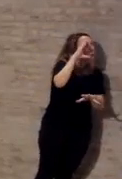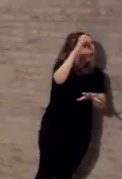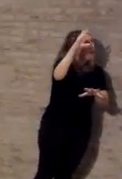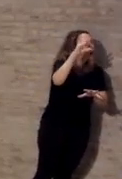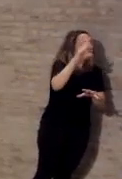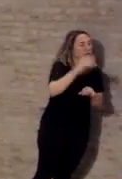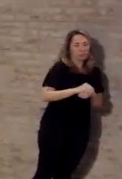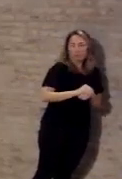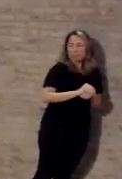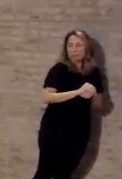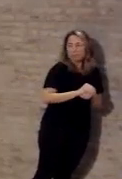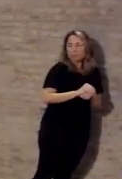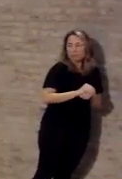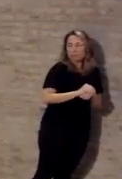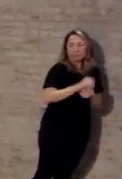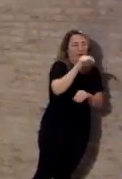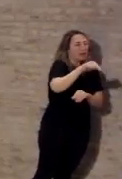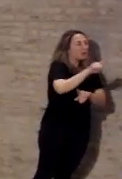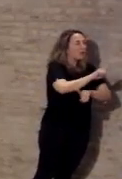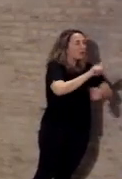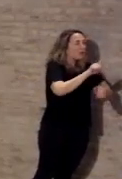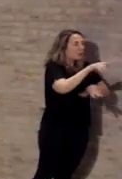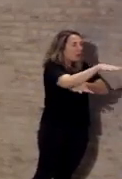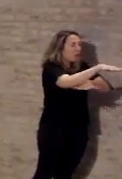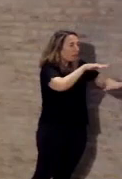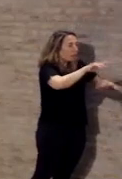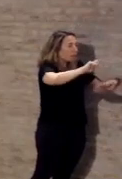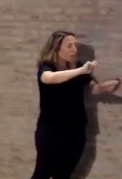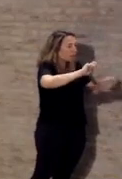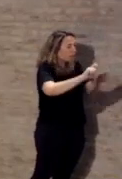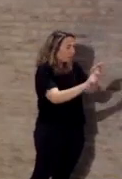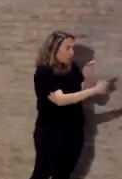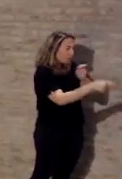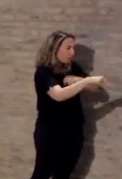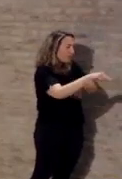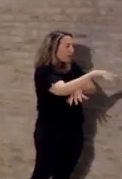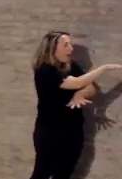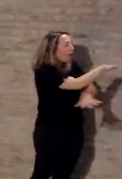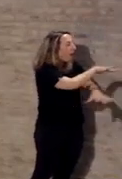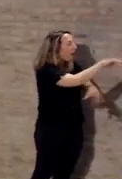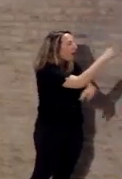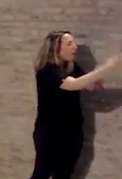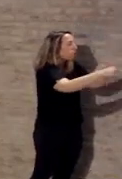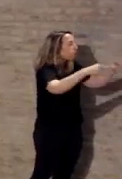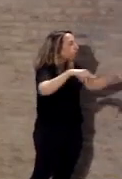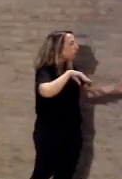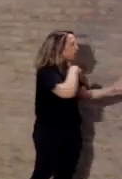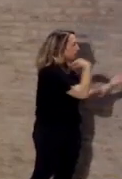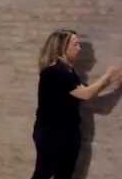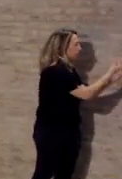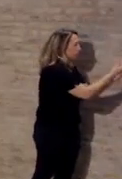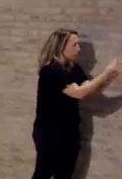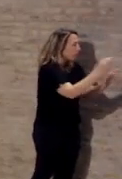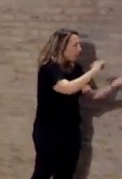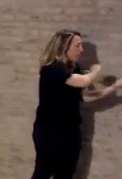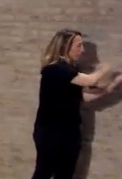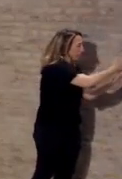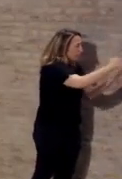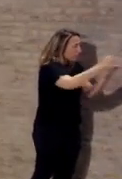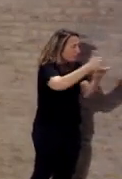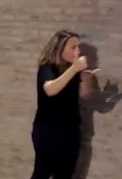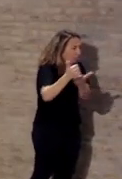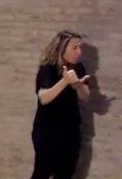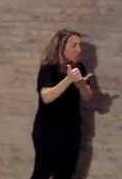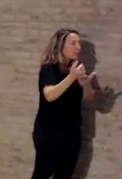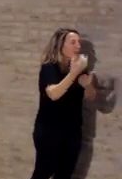me los puedo acordar creo que eso no Debería ser así Creo que debemos ganar cada vez más territorio y cada vez más terreno en este